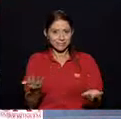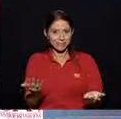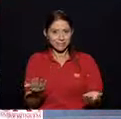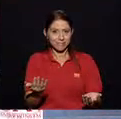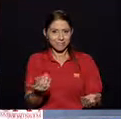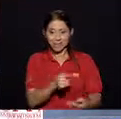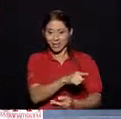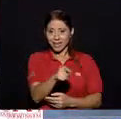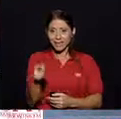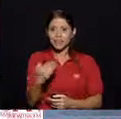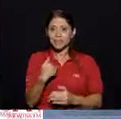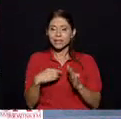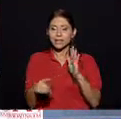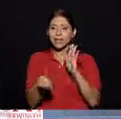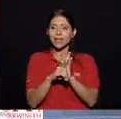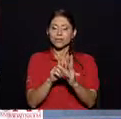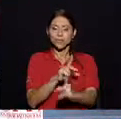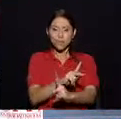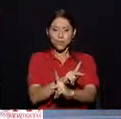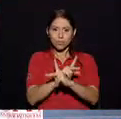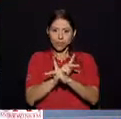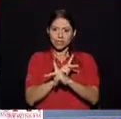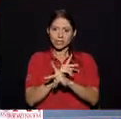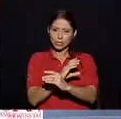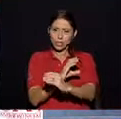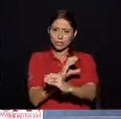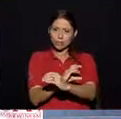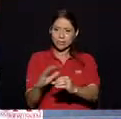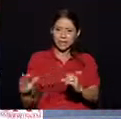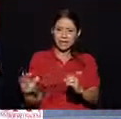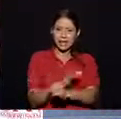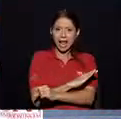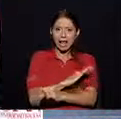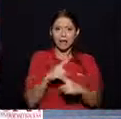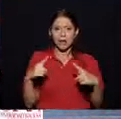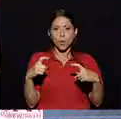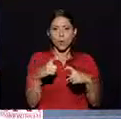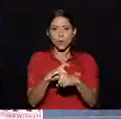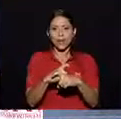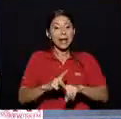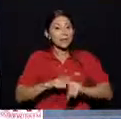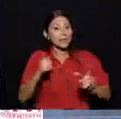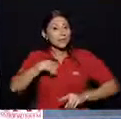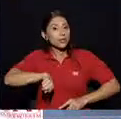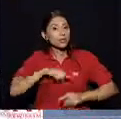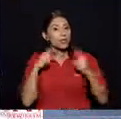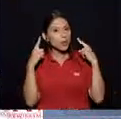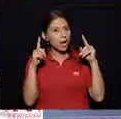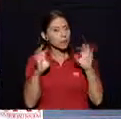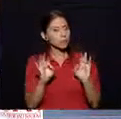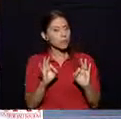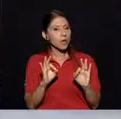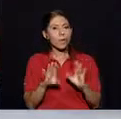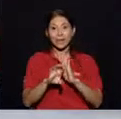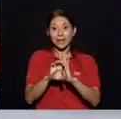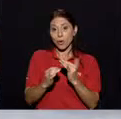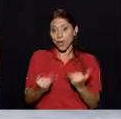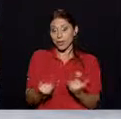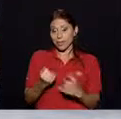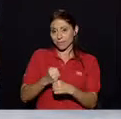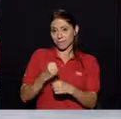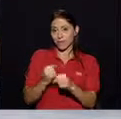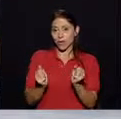de esta problemática es embarazos adolescentes tempranos, porque desencadenan madres adolescentes no